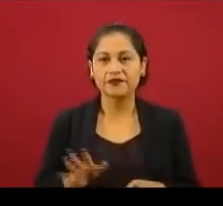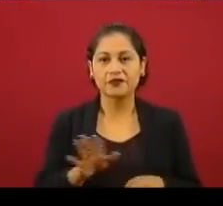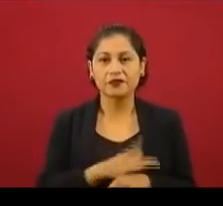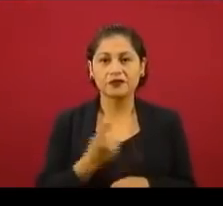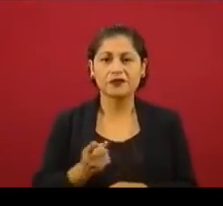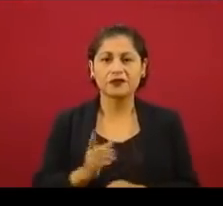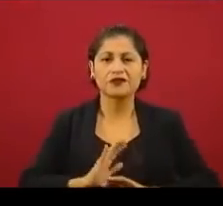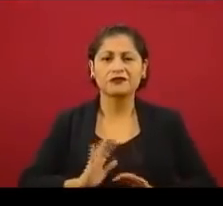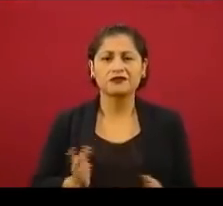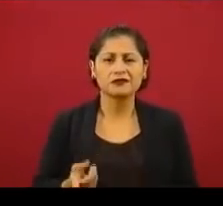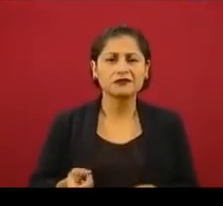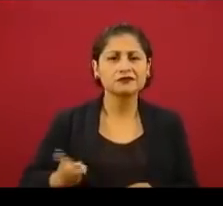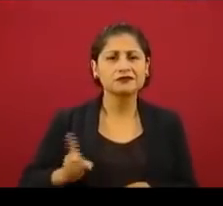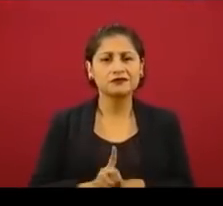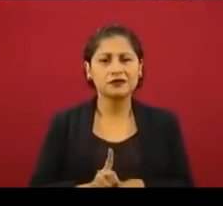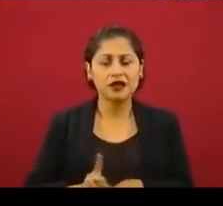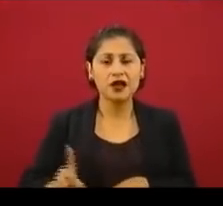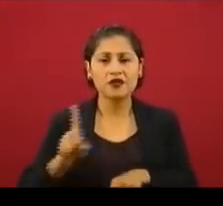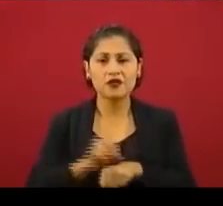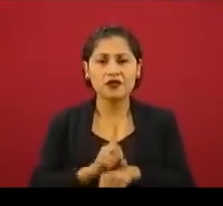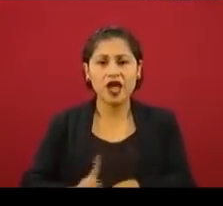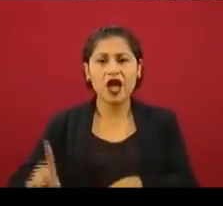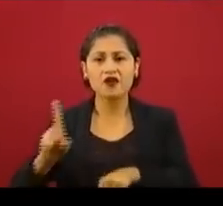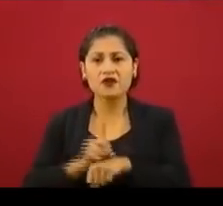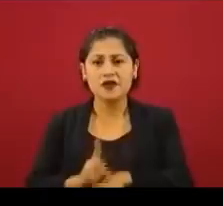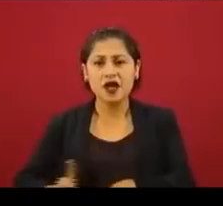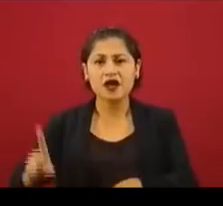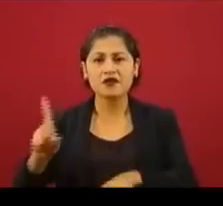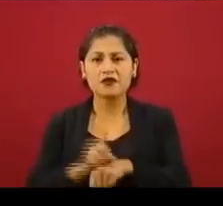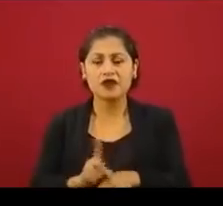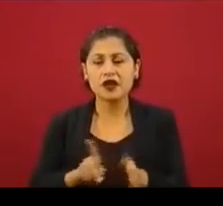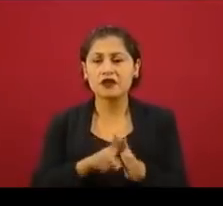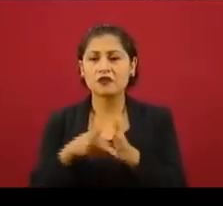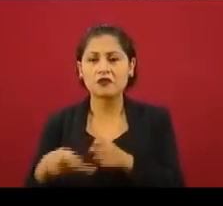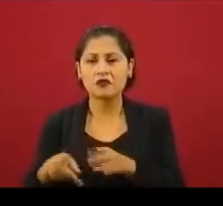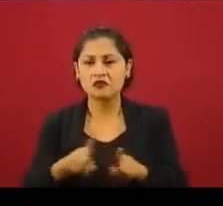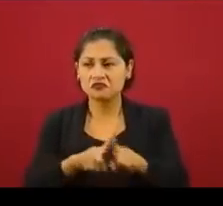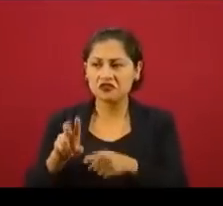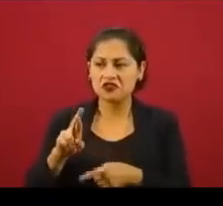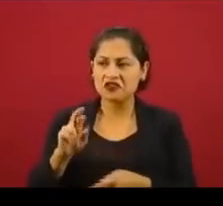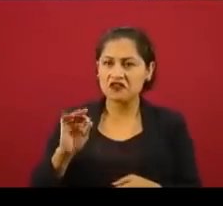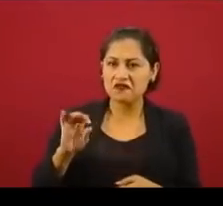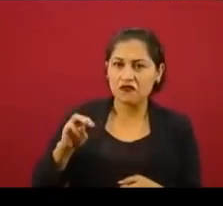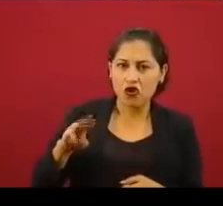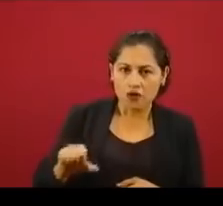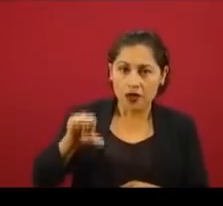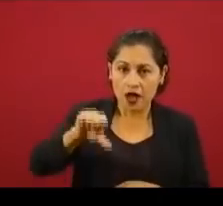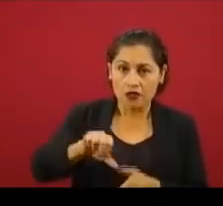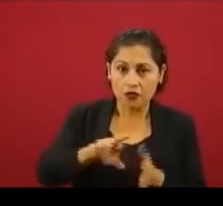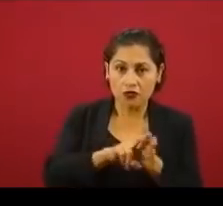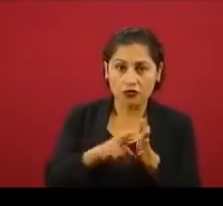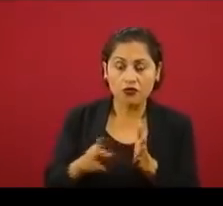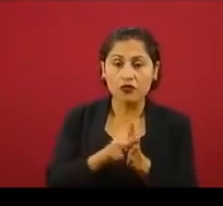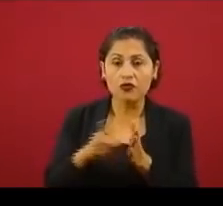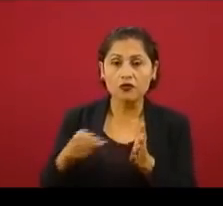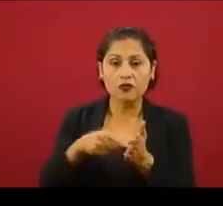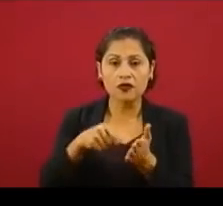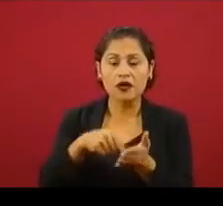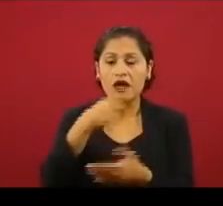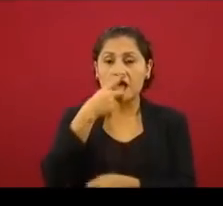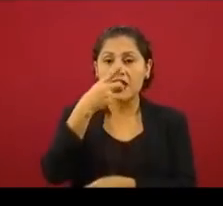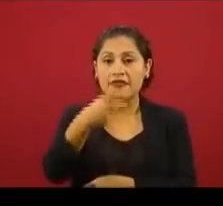diario. Hoy viene el periódico Reforma, o lo expresan, de que recibieron una